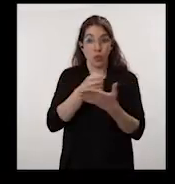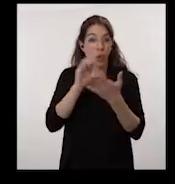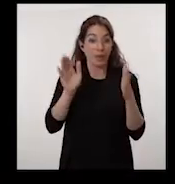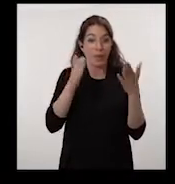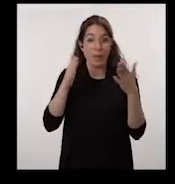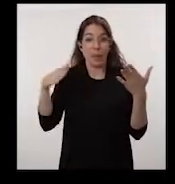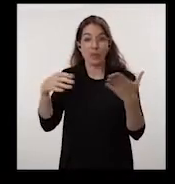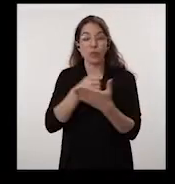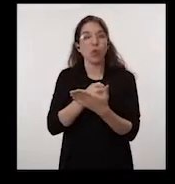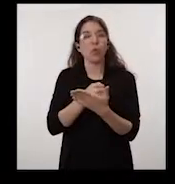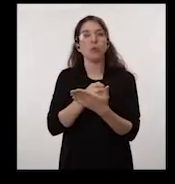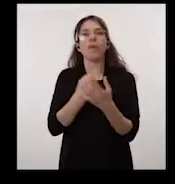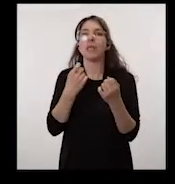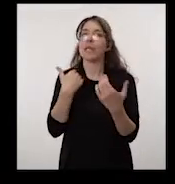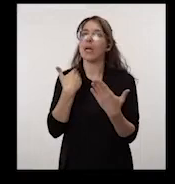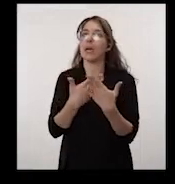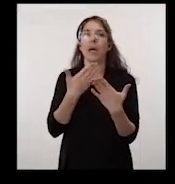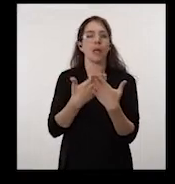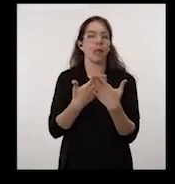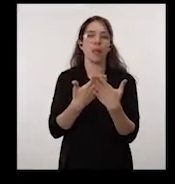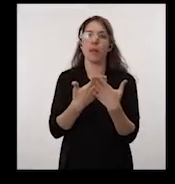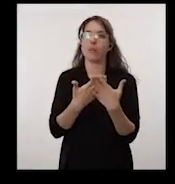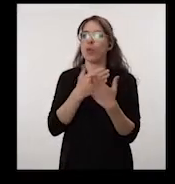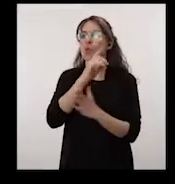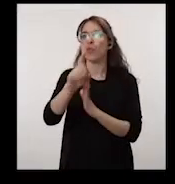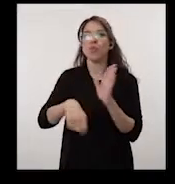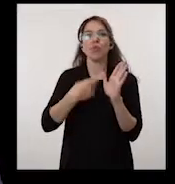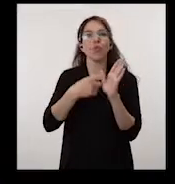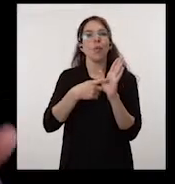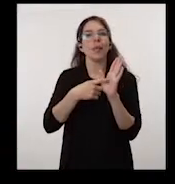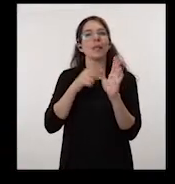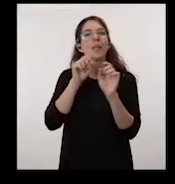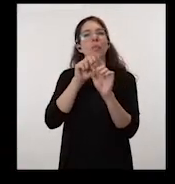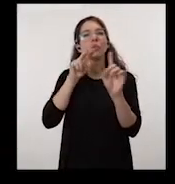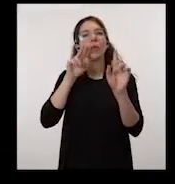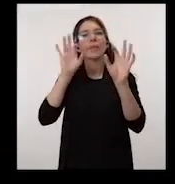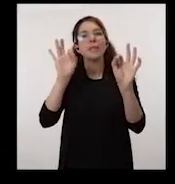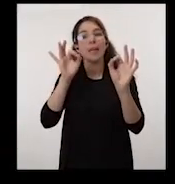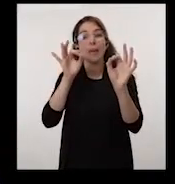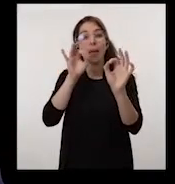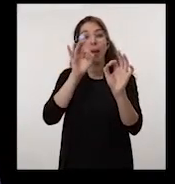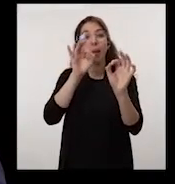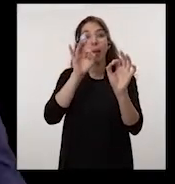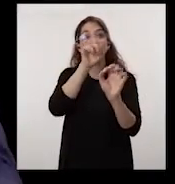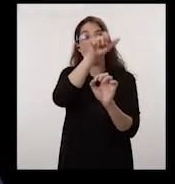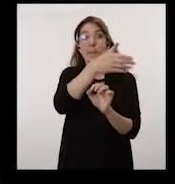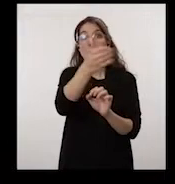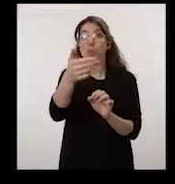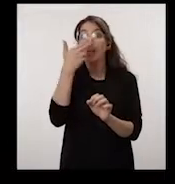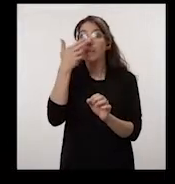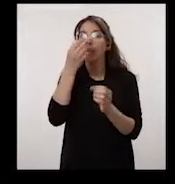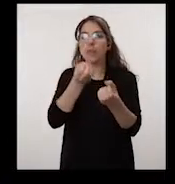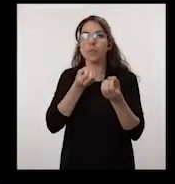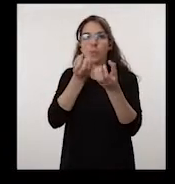secuencia de etapas que conforman una convocatoria pues sea lo más completa en cuanto a la información que que damos a los